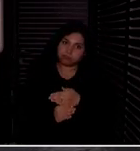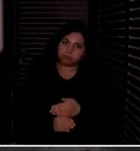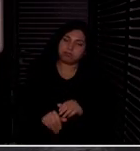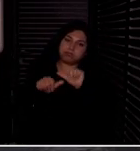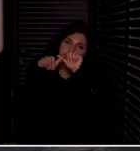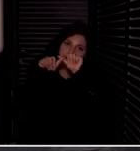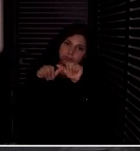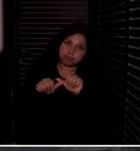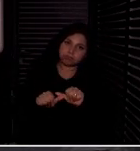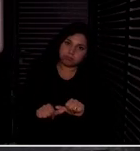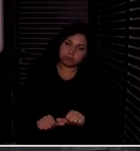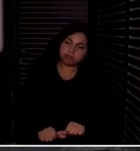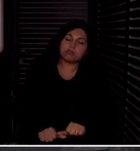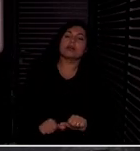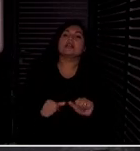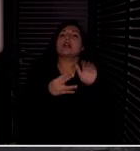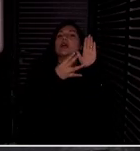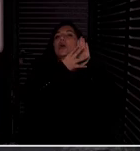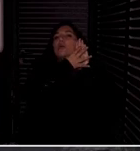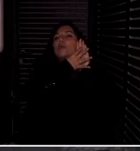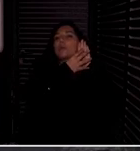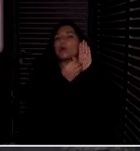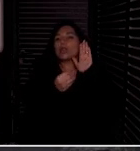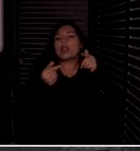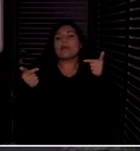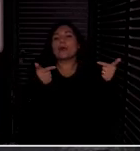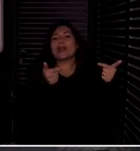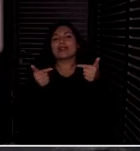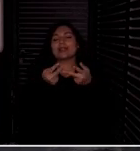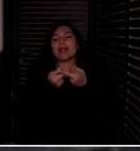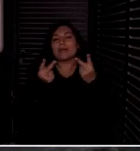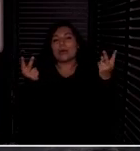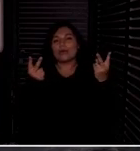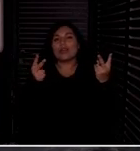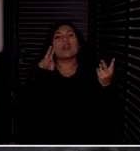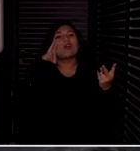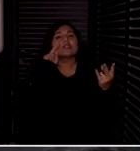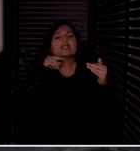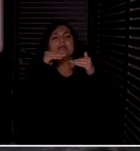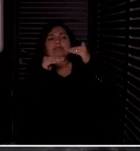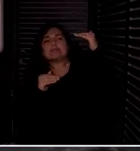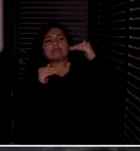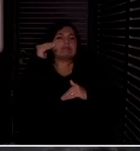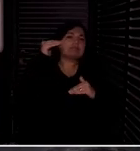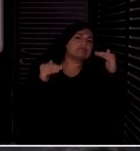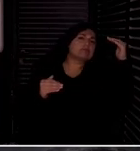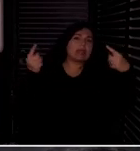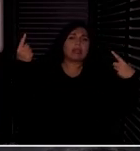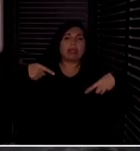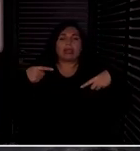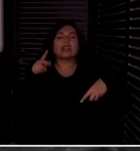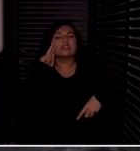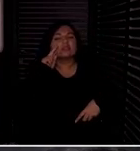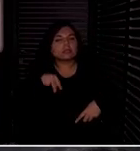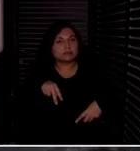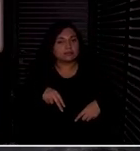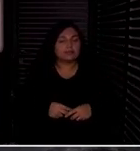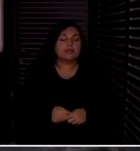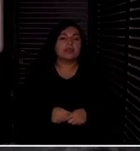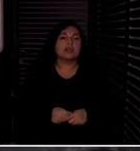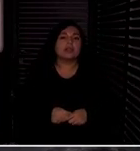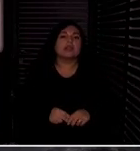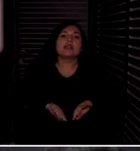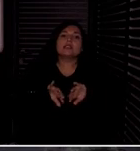que implica un modelo de política pública sin brechas o dicotomías. Hablaba de algunas que son graves.